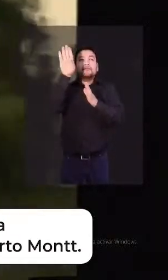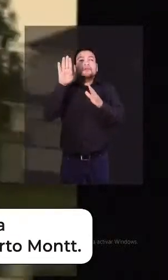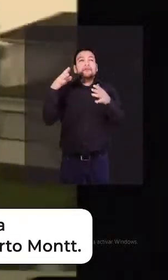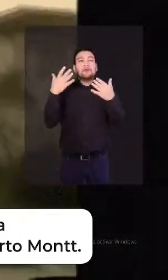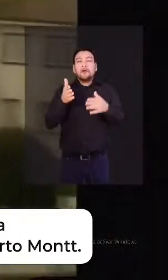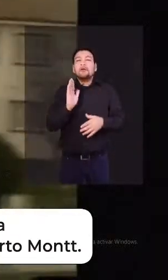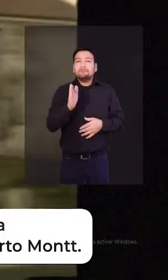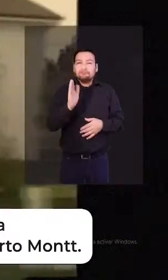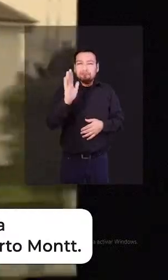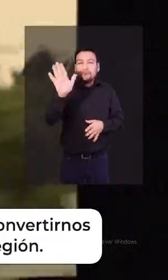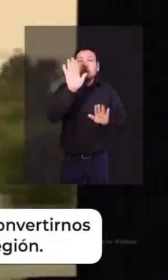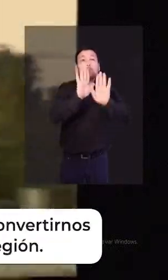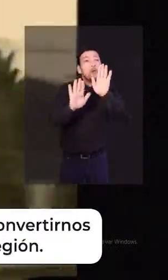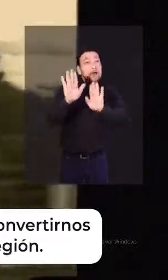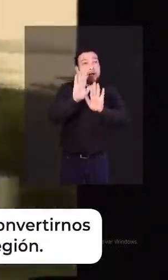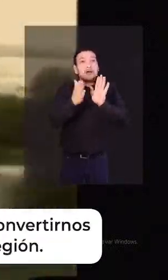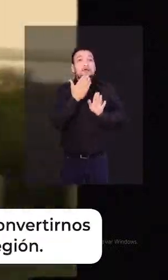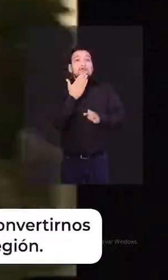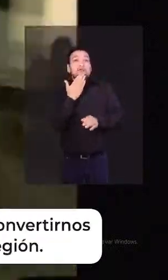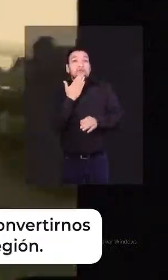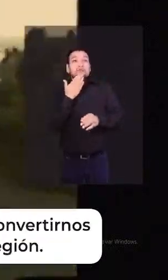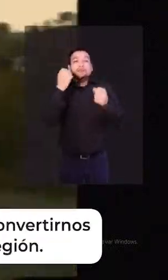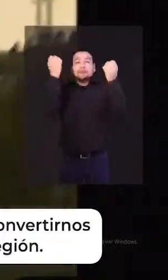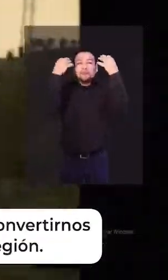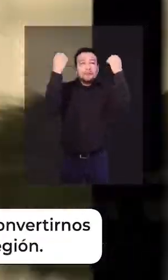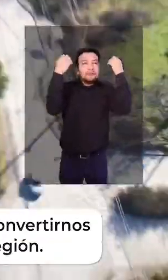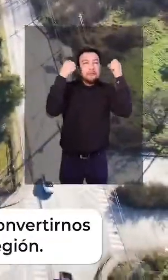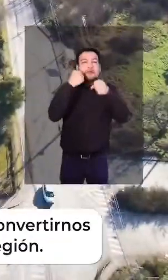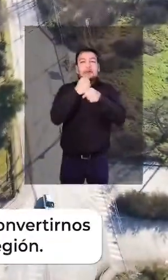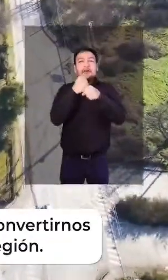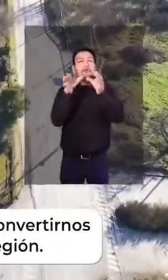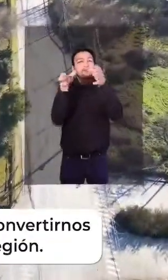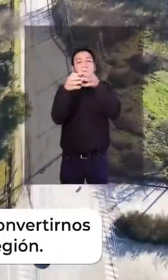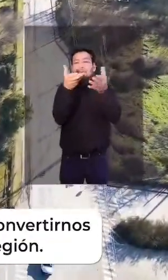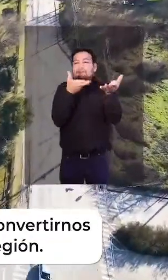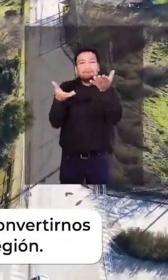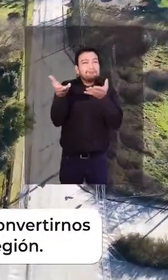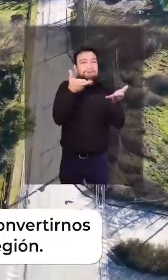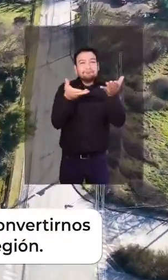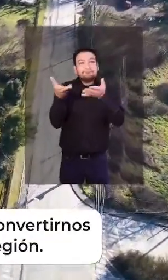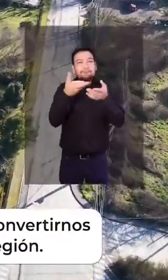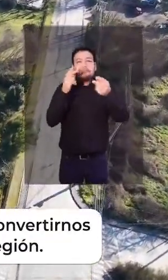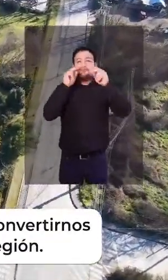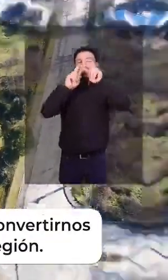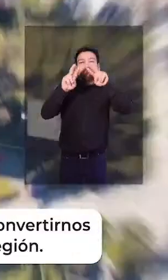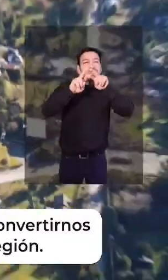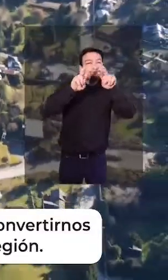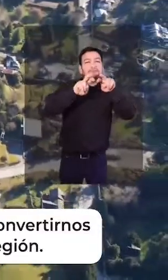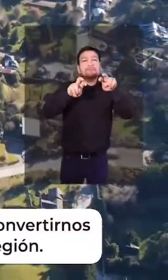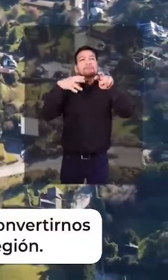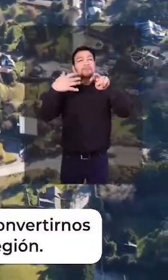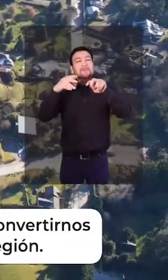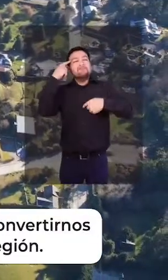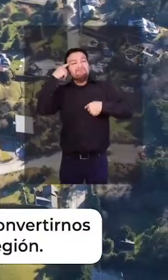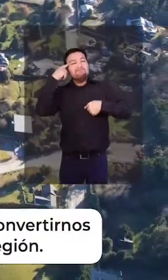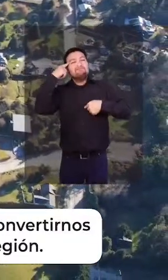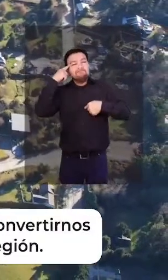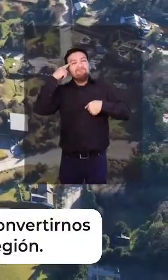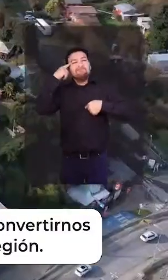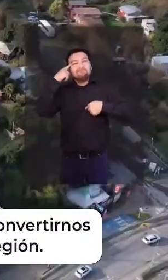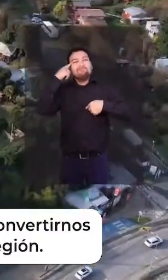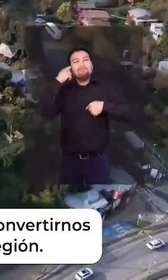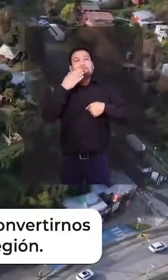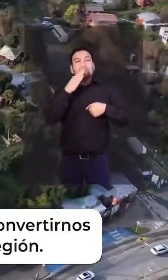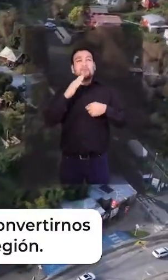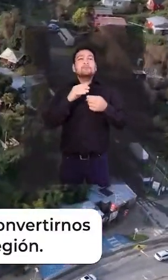puertas en Puerto Montt. Desde entonces, hemos crecido y evolucionado para convertirnos en la mejor opción de